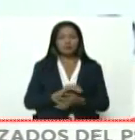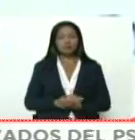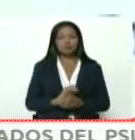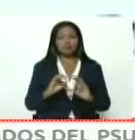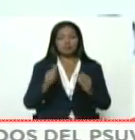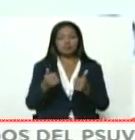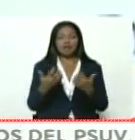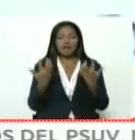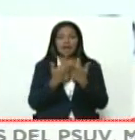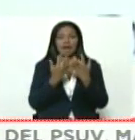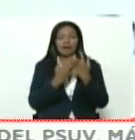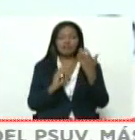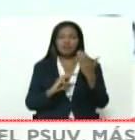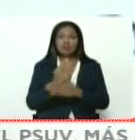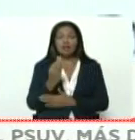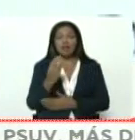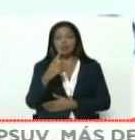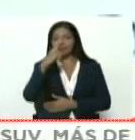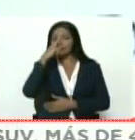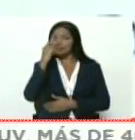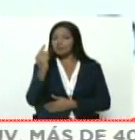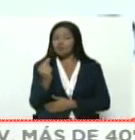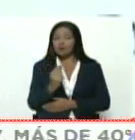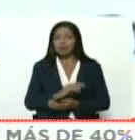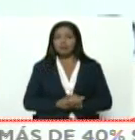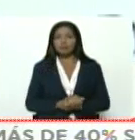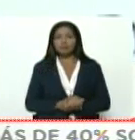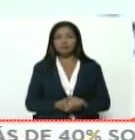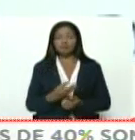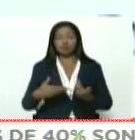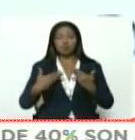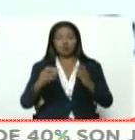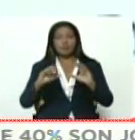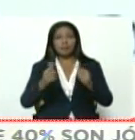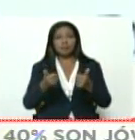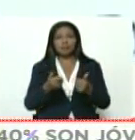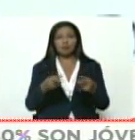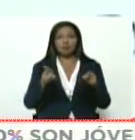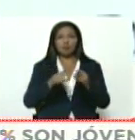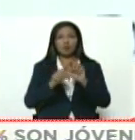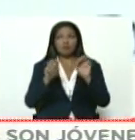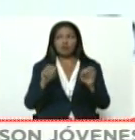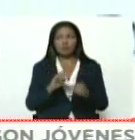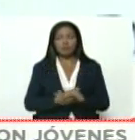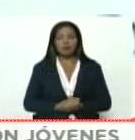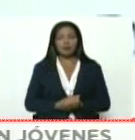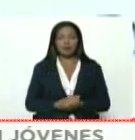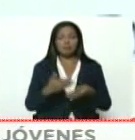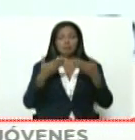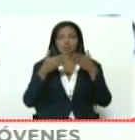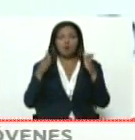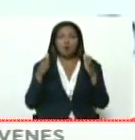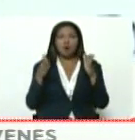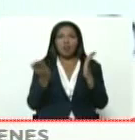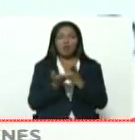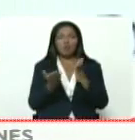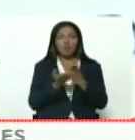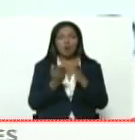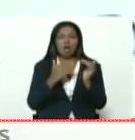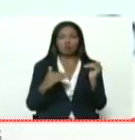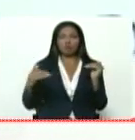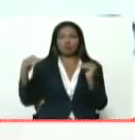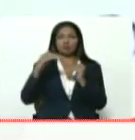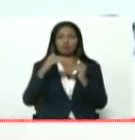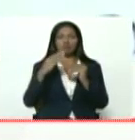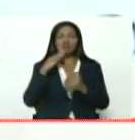inicio de la Guerra Federal Zamorana, doy por iniciado y por inaugurada la Escuela Superior